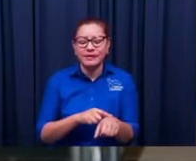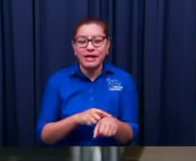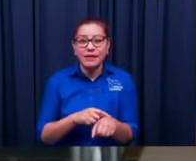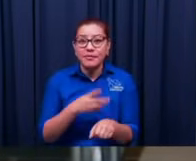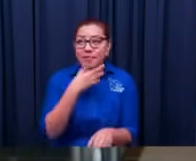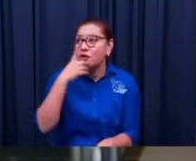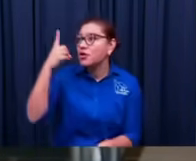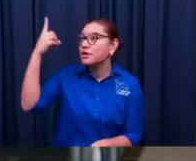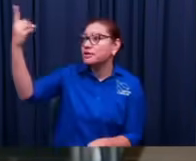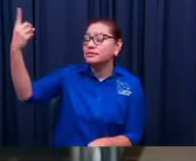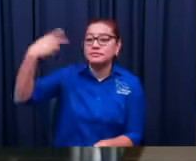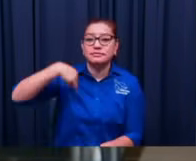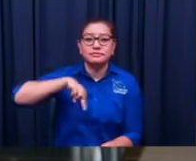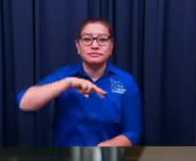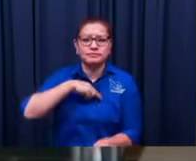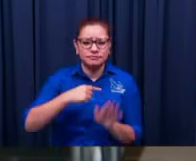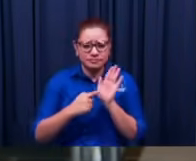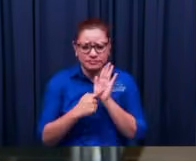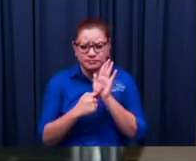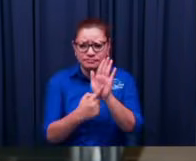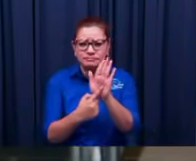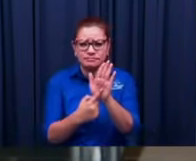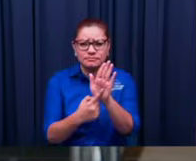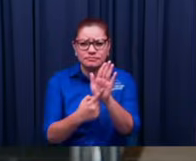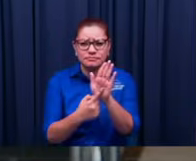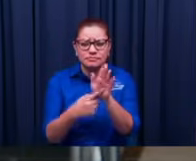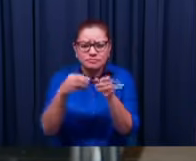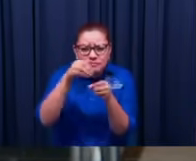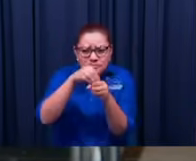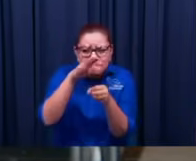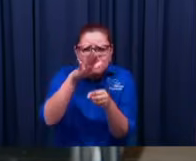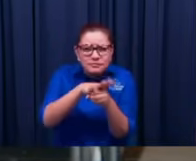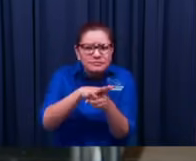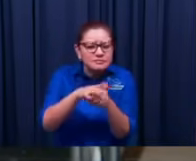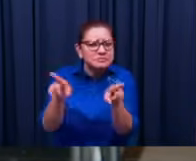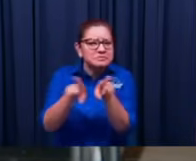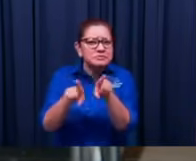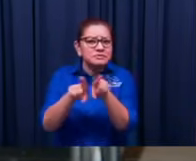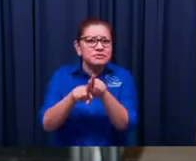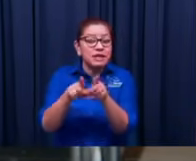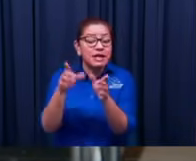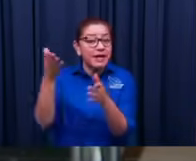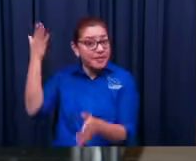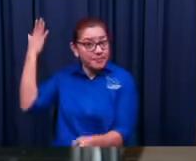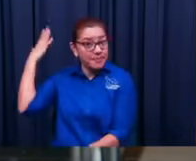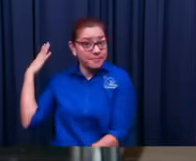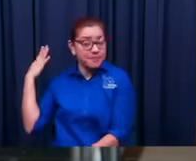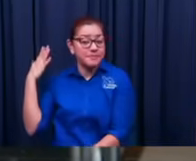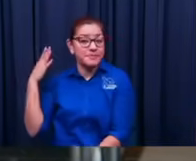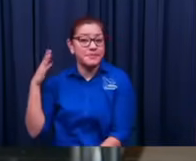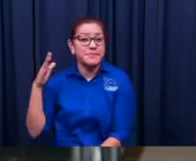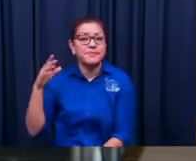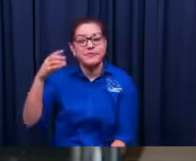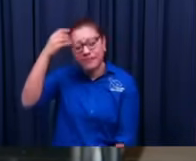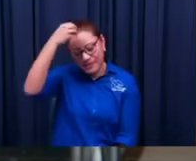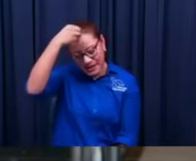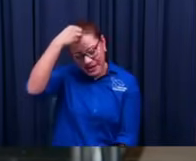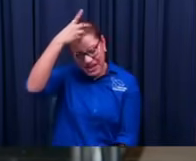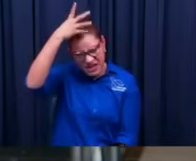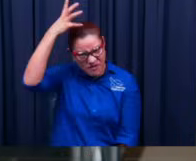revelación, el último tiempo iba a ser un tiempo de revelación, como en el libro de Daniel. Es más, el último libro de la